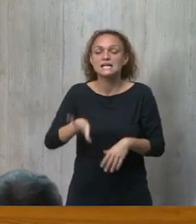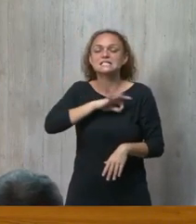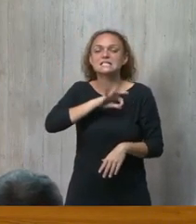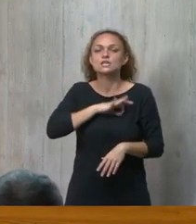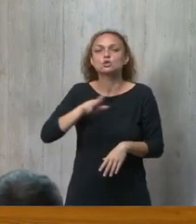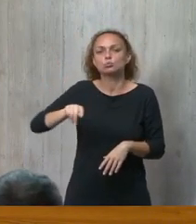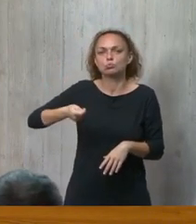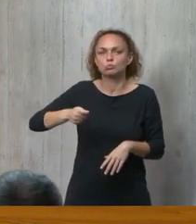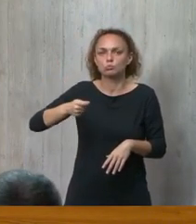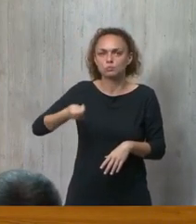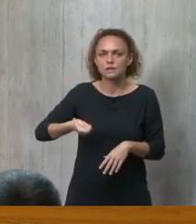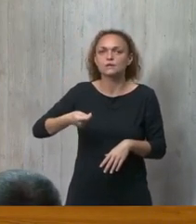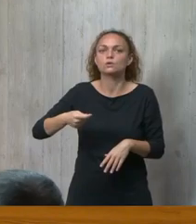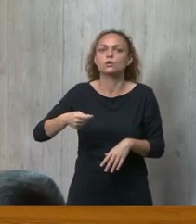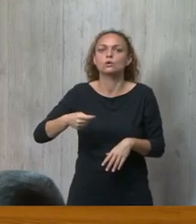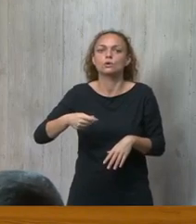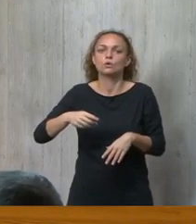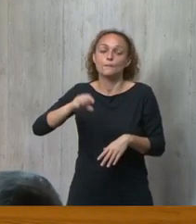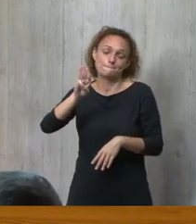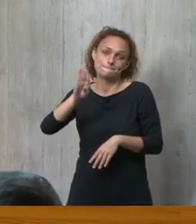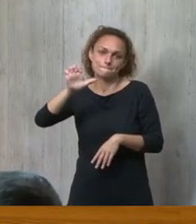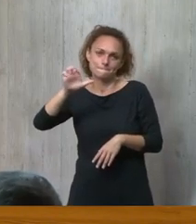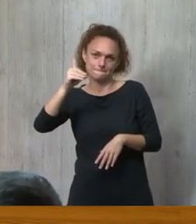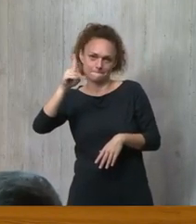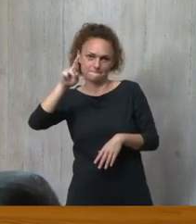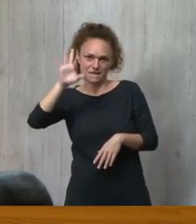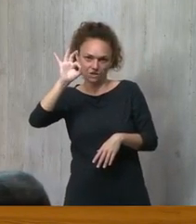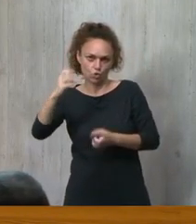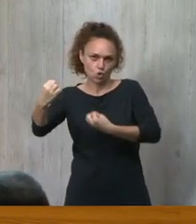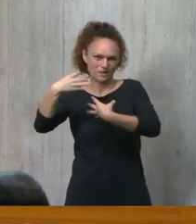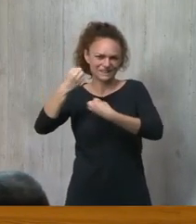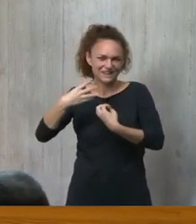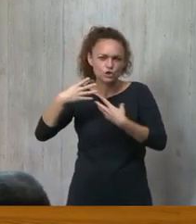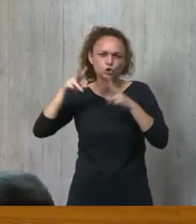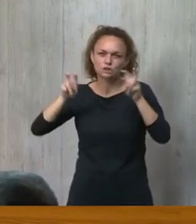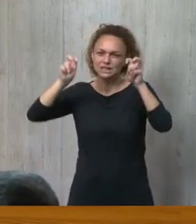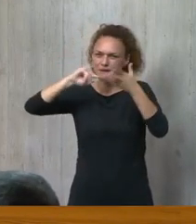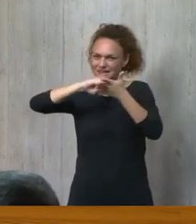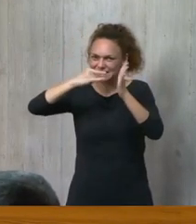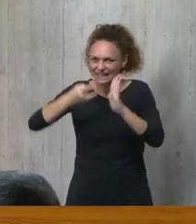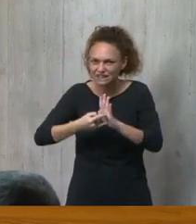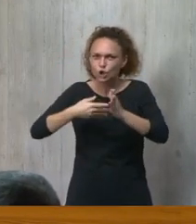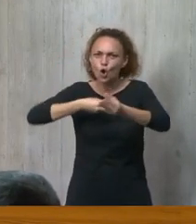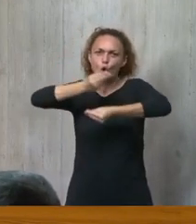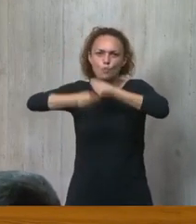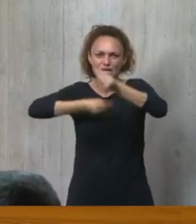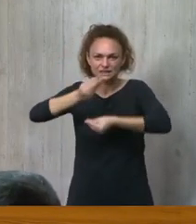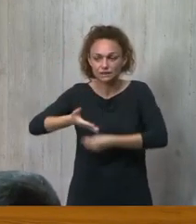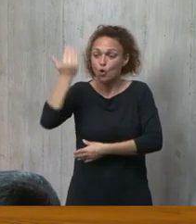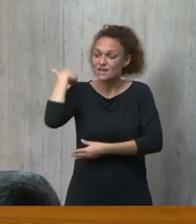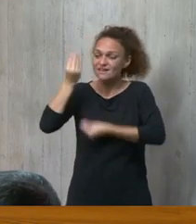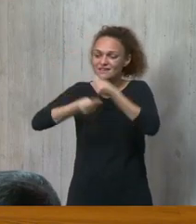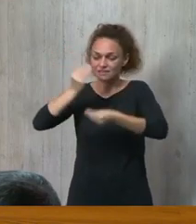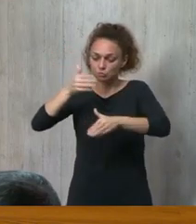Martínez la parte más técnica y más operativa y lo que hicimos ayer y lo que está previsto hacer en las próximas